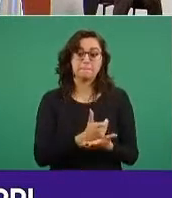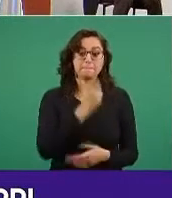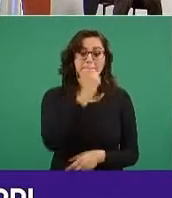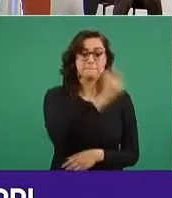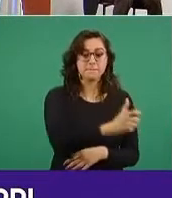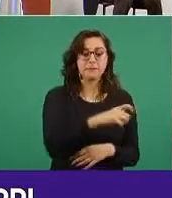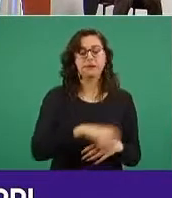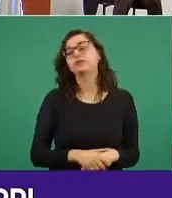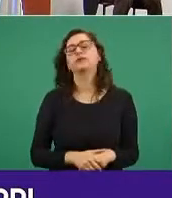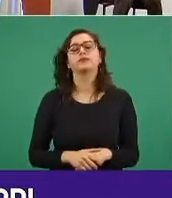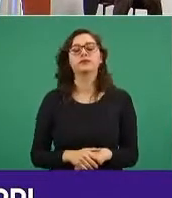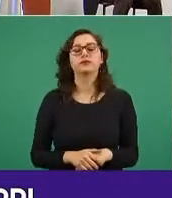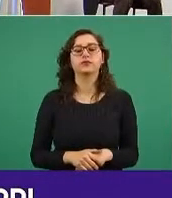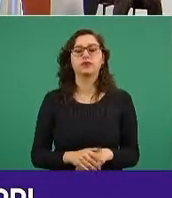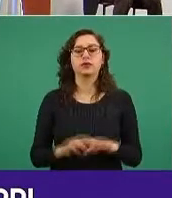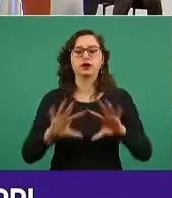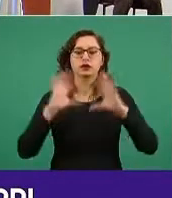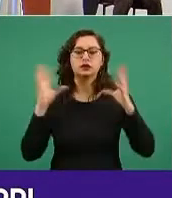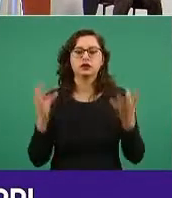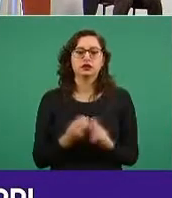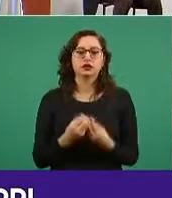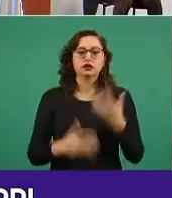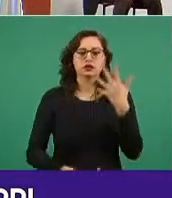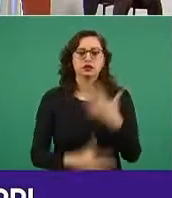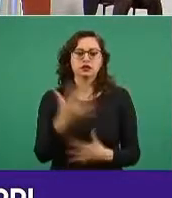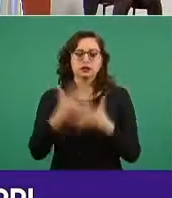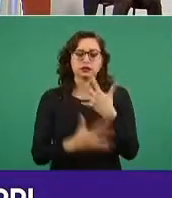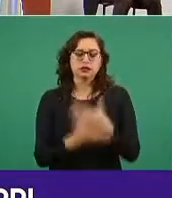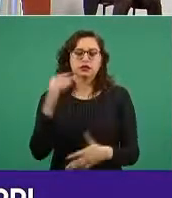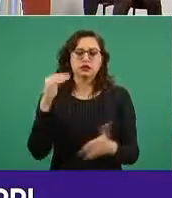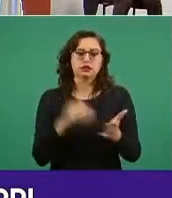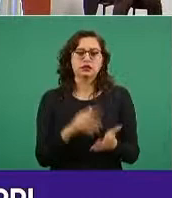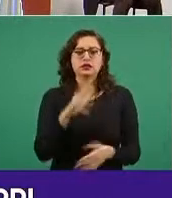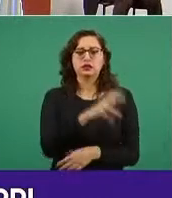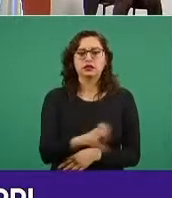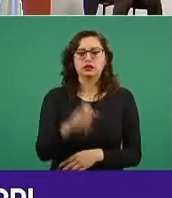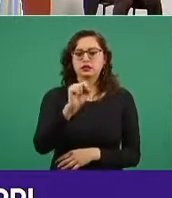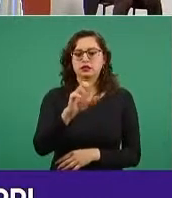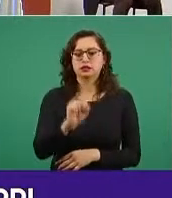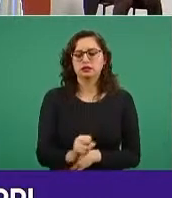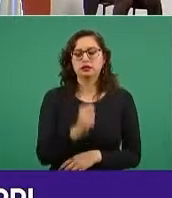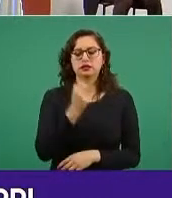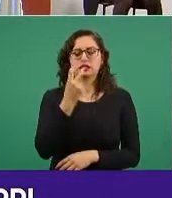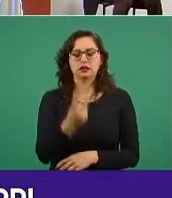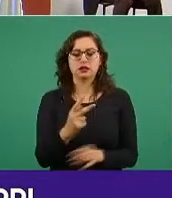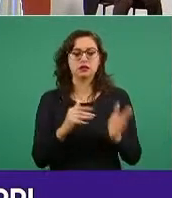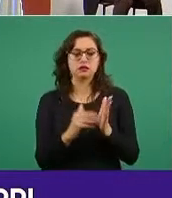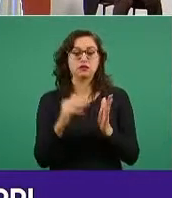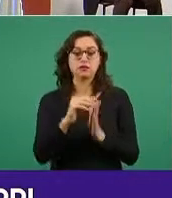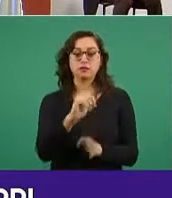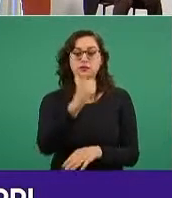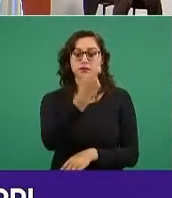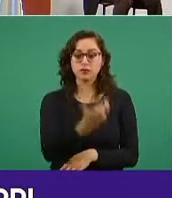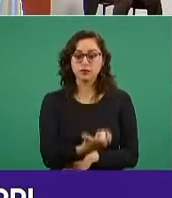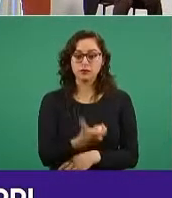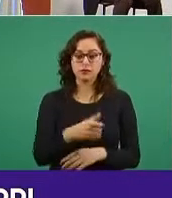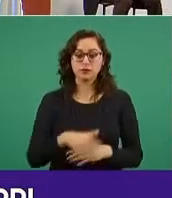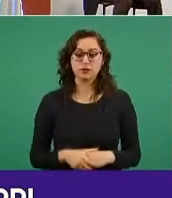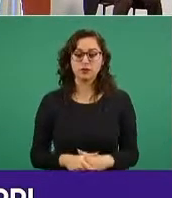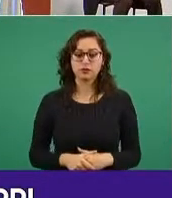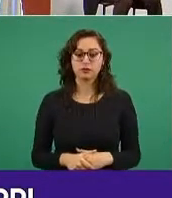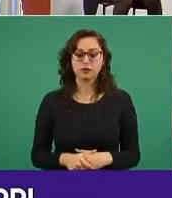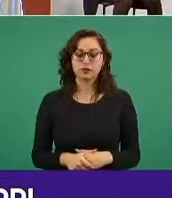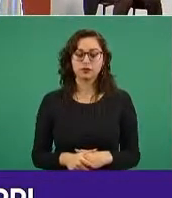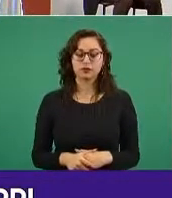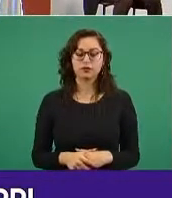se firmaron entre 2010 y 2011, es decir, en el sexenio del presidente Felipe Calderón, por lo que se